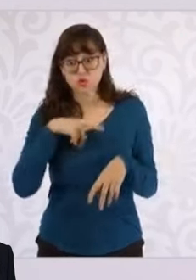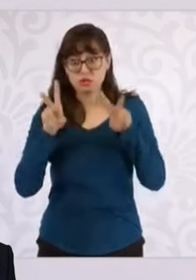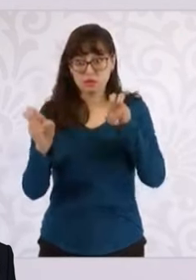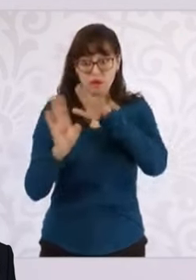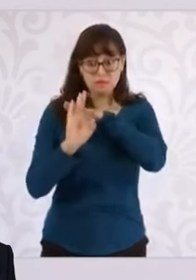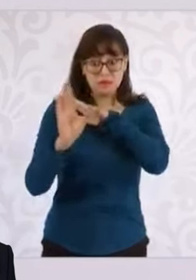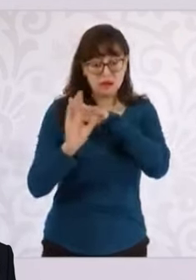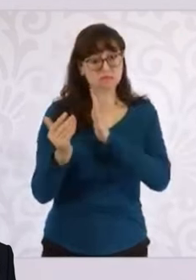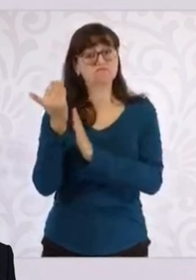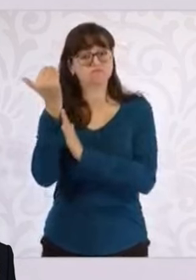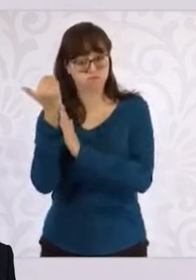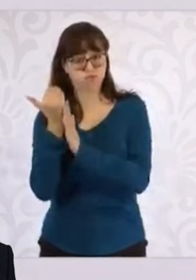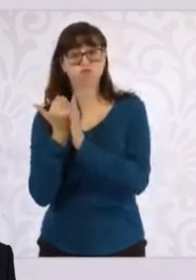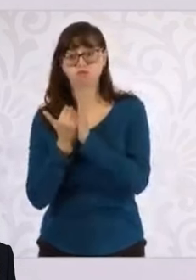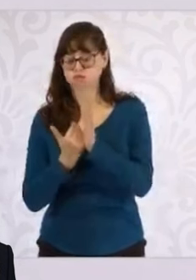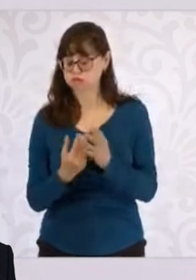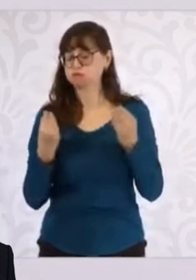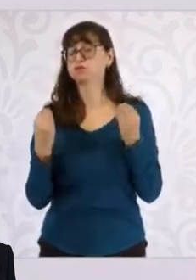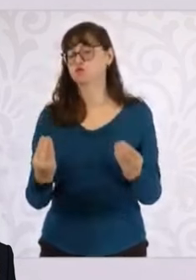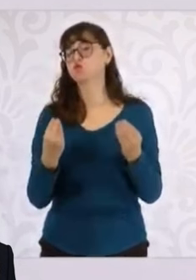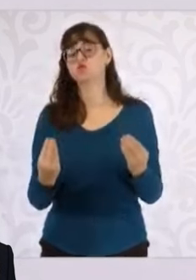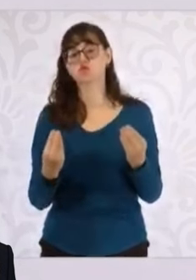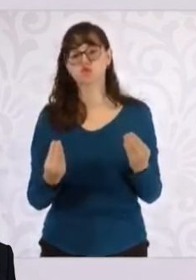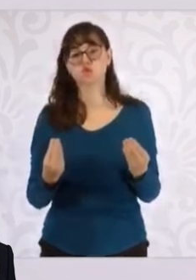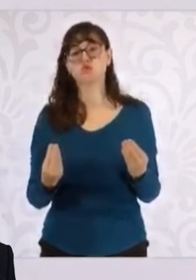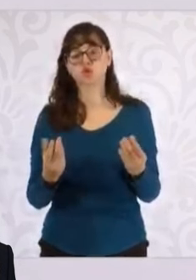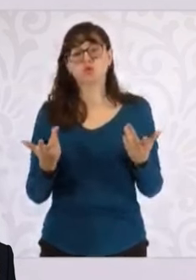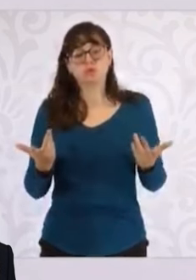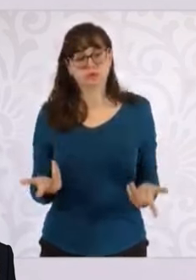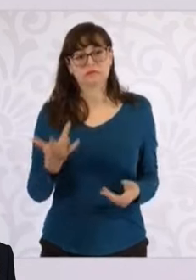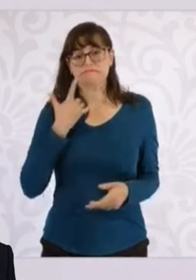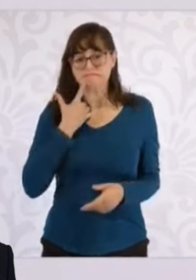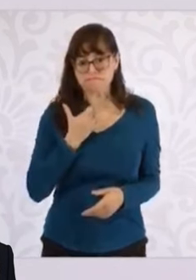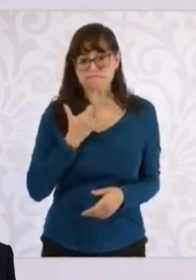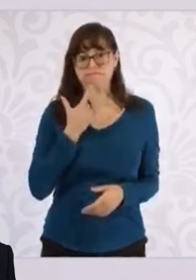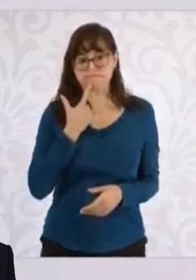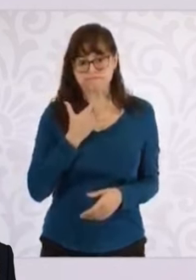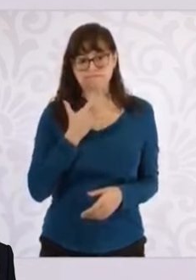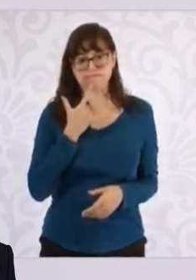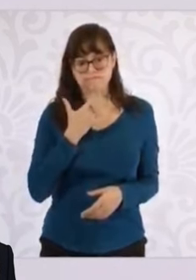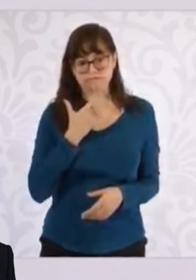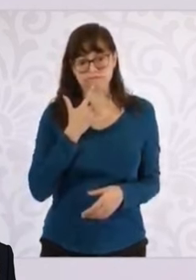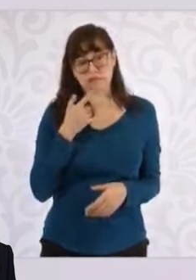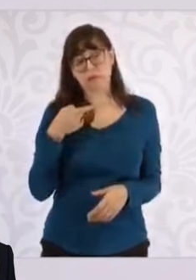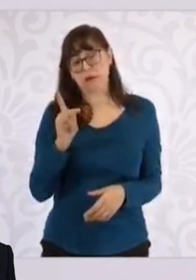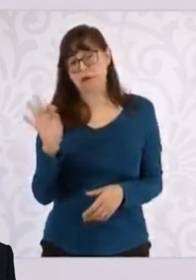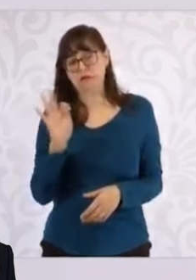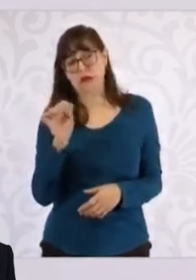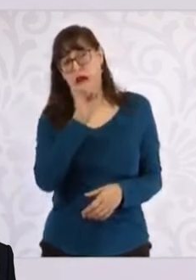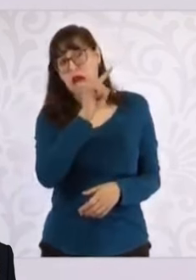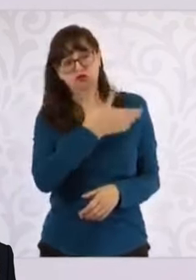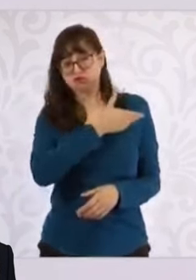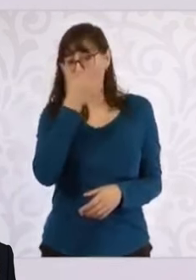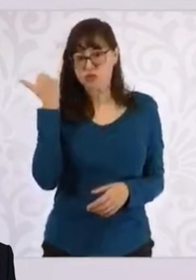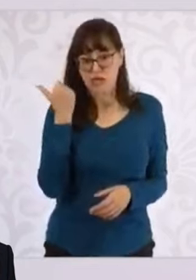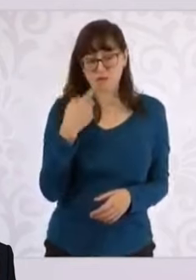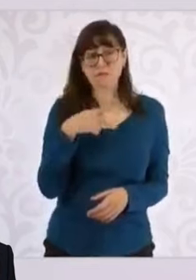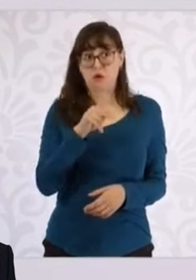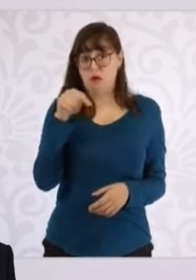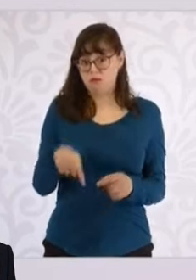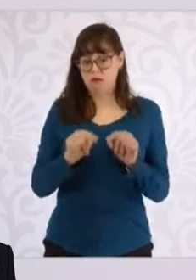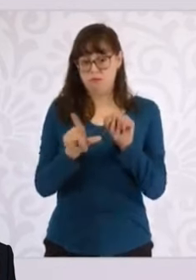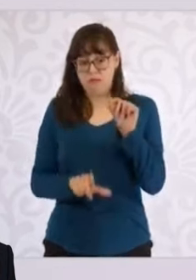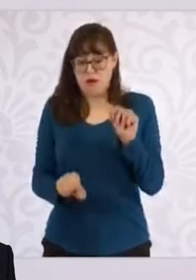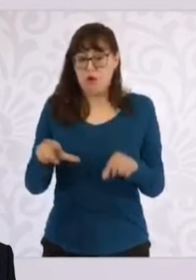o la presencia de migrantes en la frontera a través de un mecanismo muy importante de de distintas áreas del